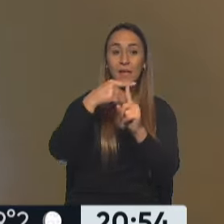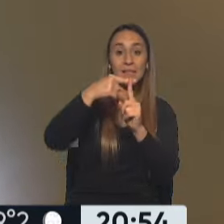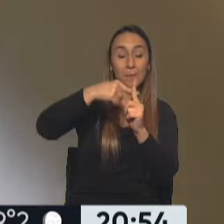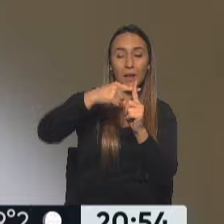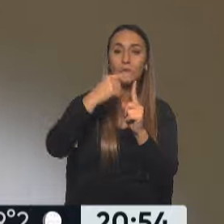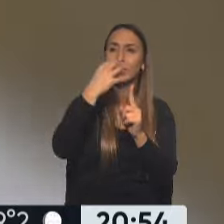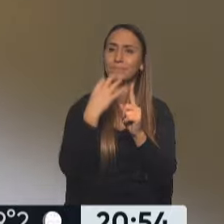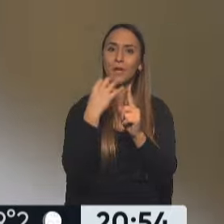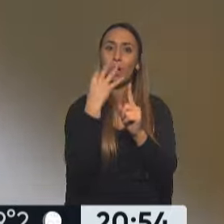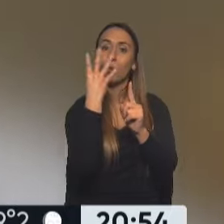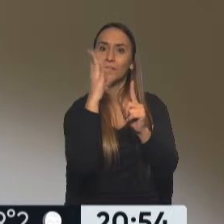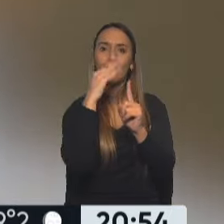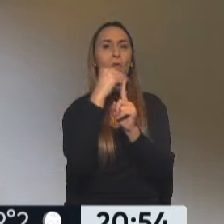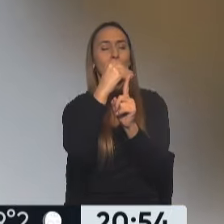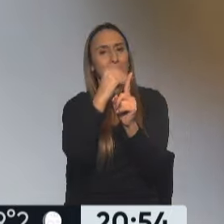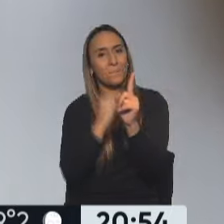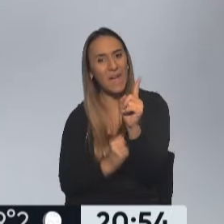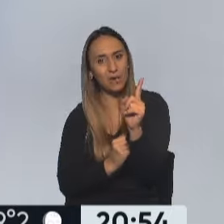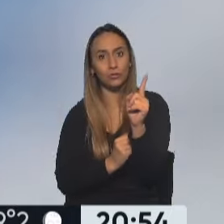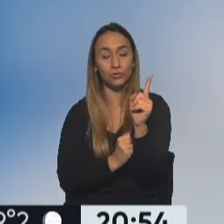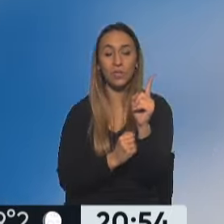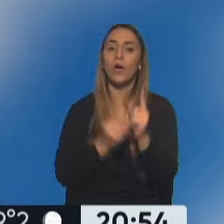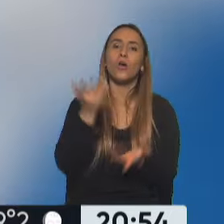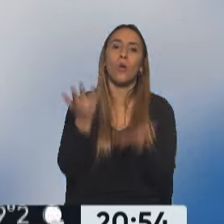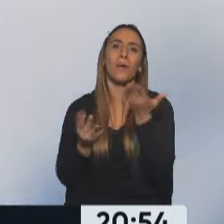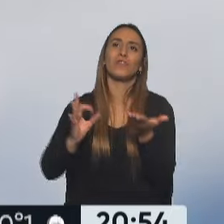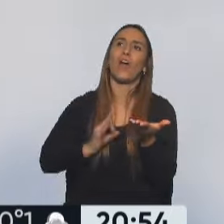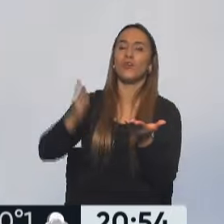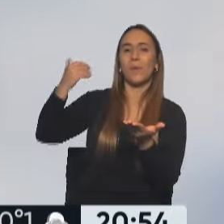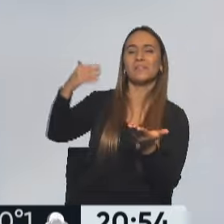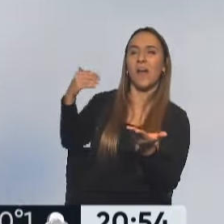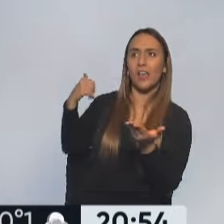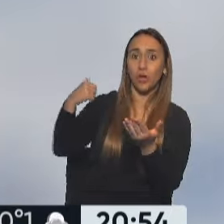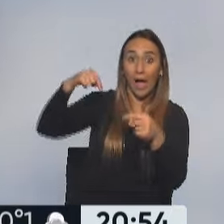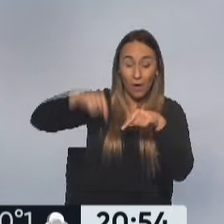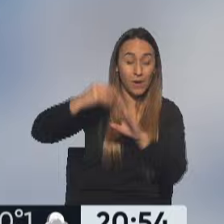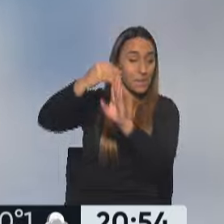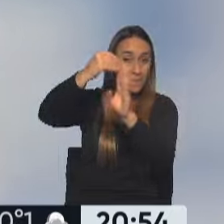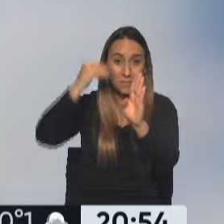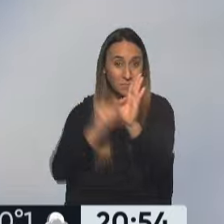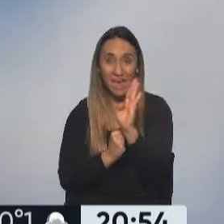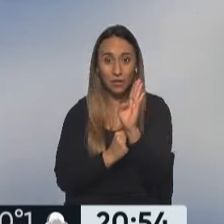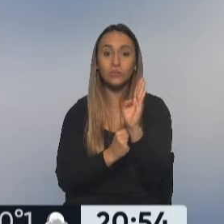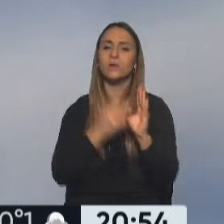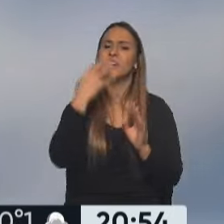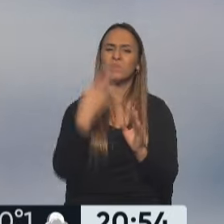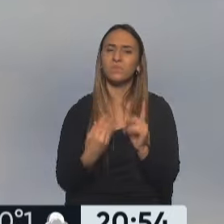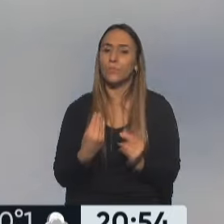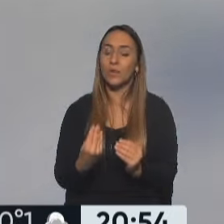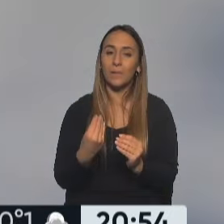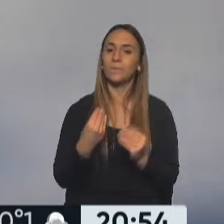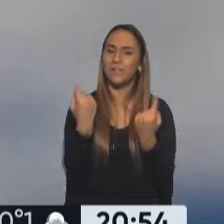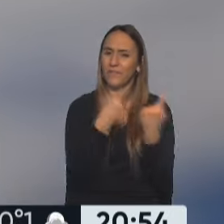registran de temperatura en comparación a los años anteriores. Según explicaron los meteorólogos, el fenómeno se debe a la combinación de